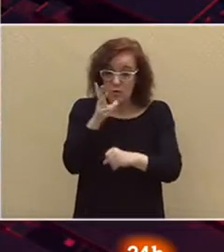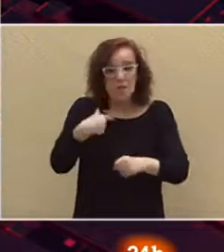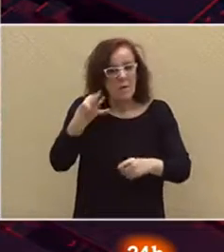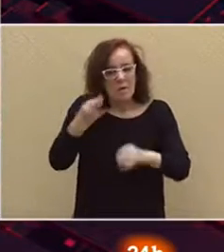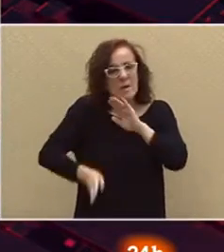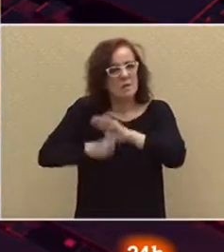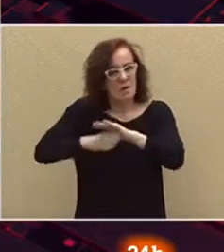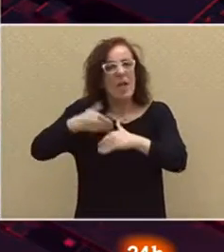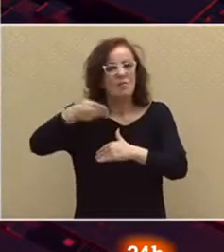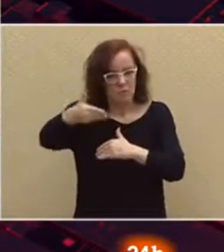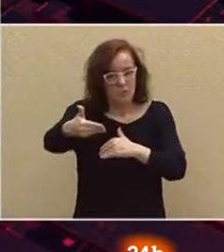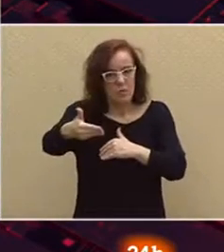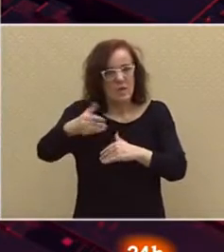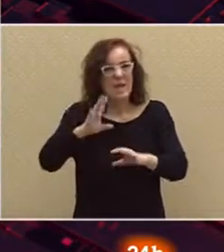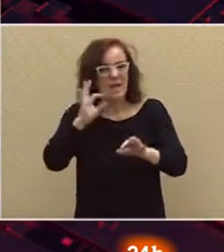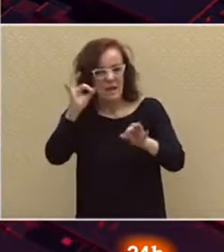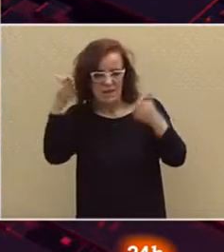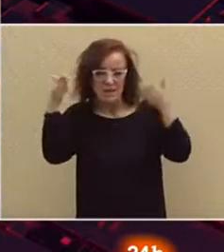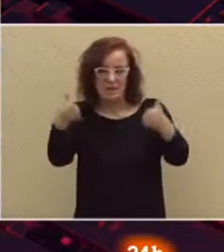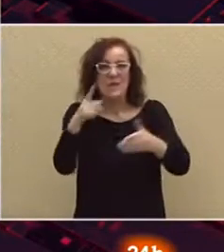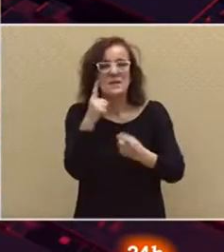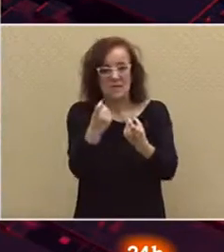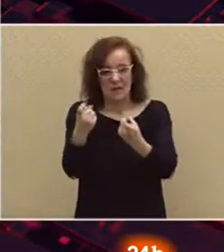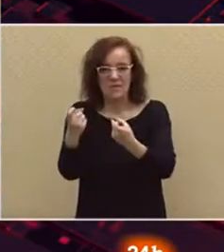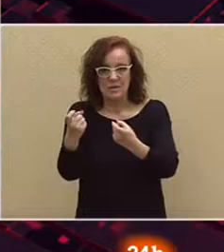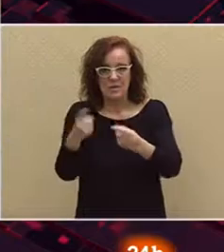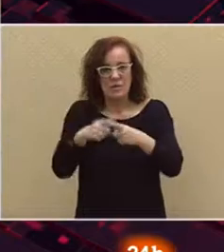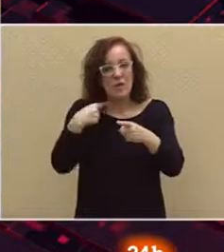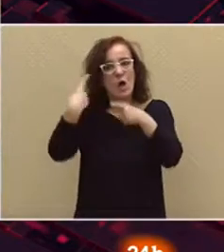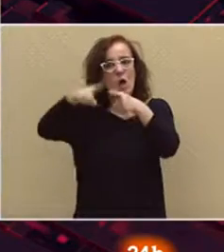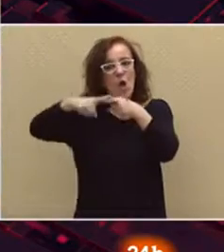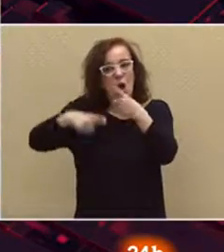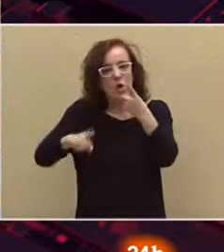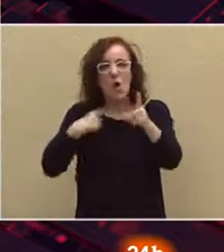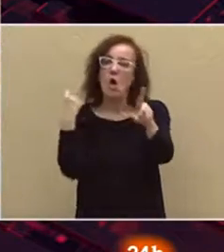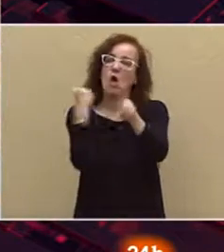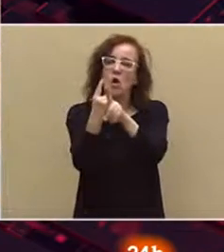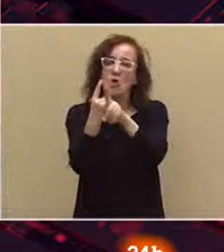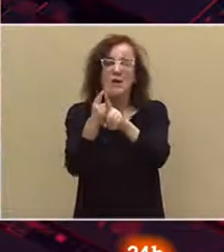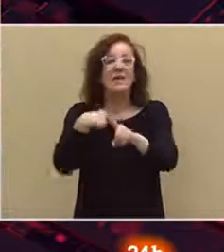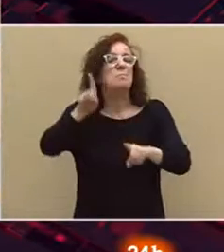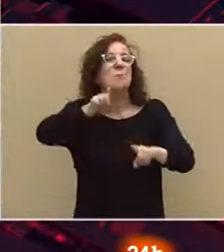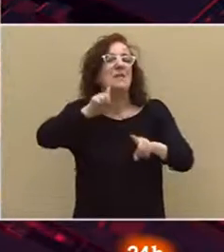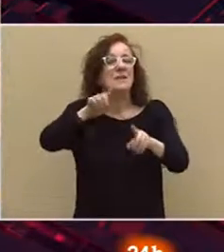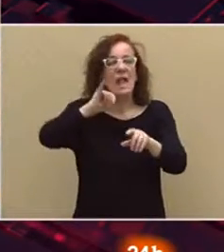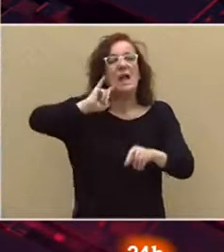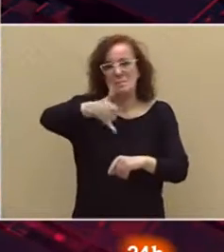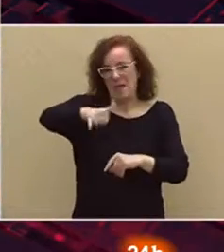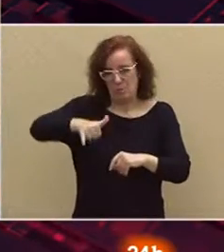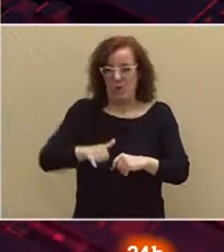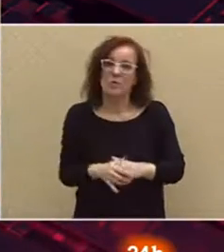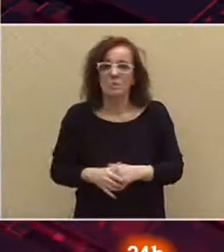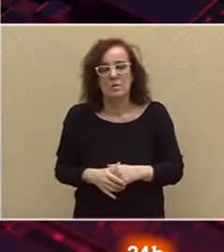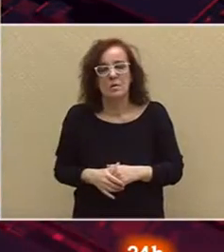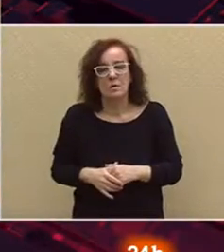futuro, especialmente necesitado de antídotos contra la posverdad y la manipulación. El